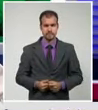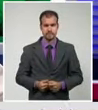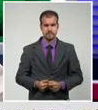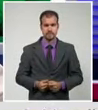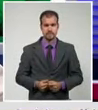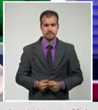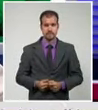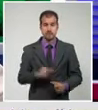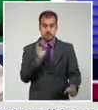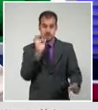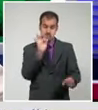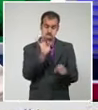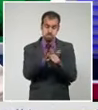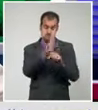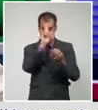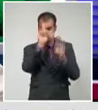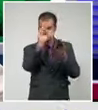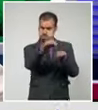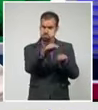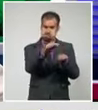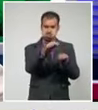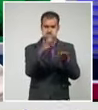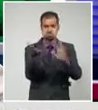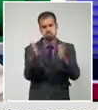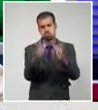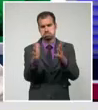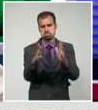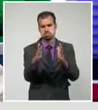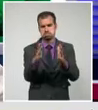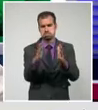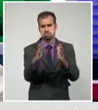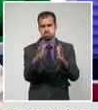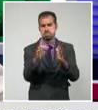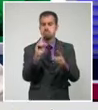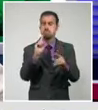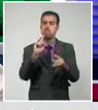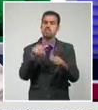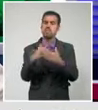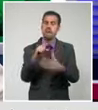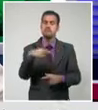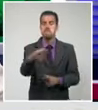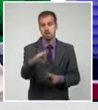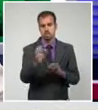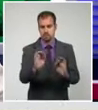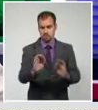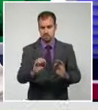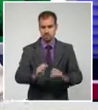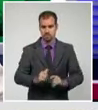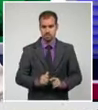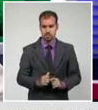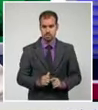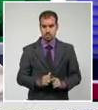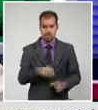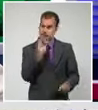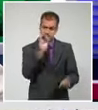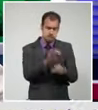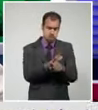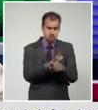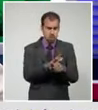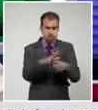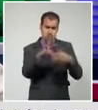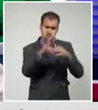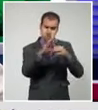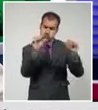inicio, posiblemente desde el día siguiente. Así fue agravándose y